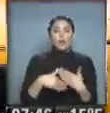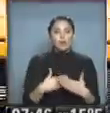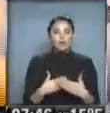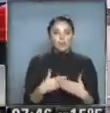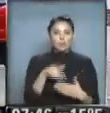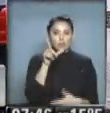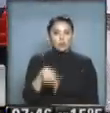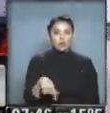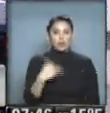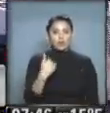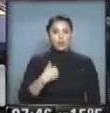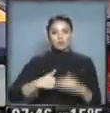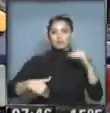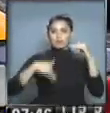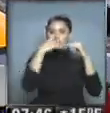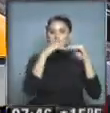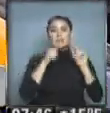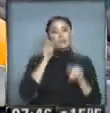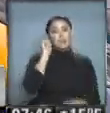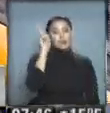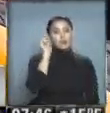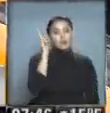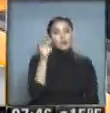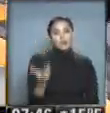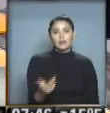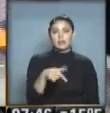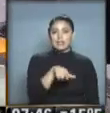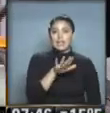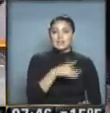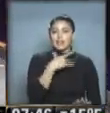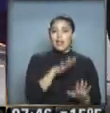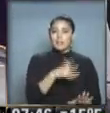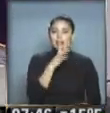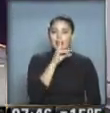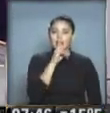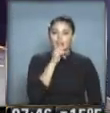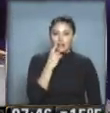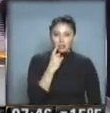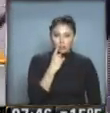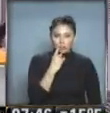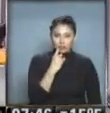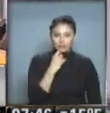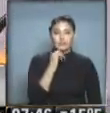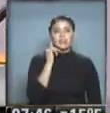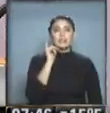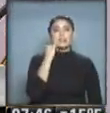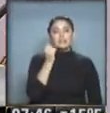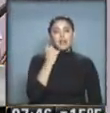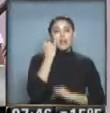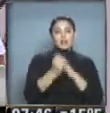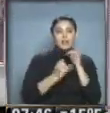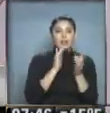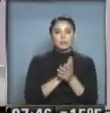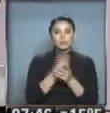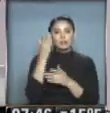aportar mucha jerarquía y fundamentalmente goles, que es lo que espera Ramón Díaz. Ya contamos del paso de